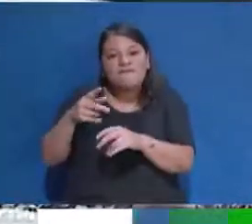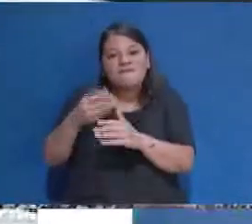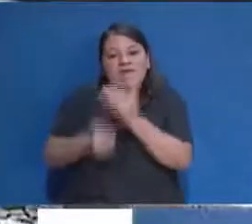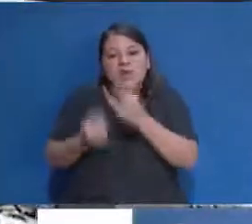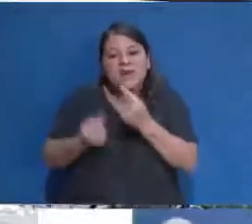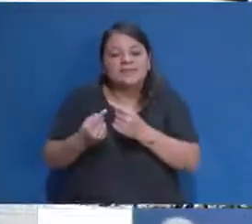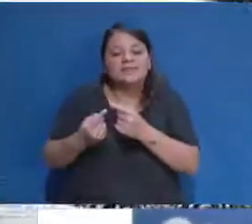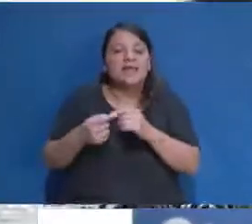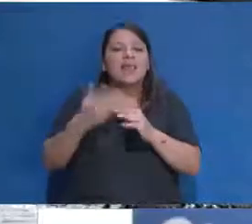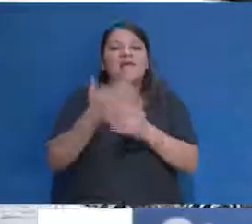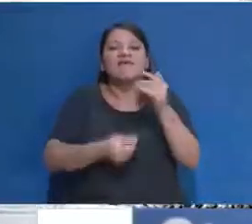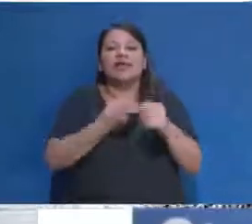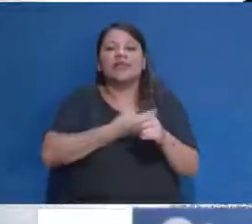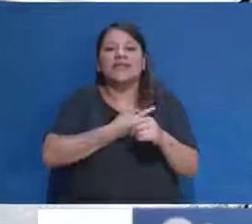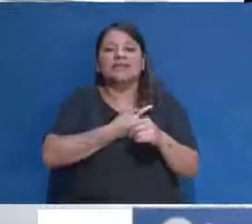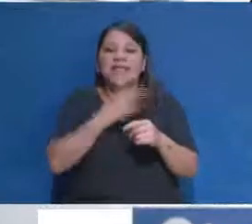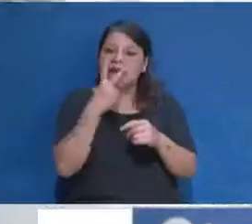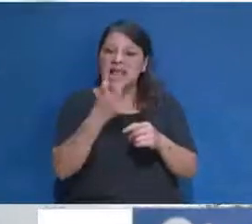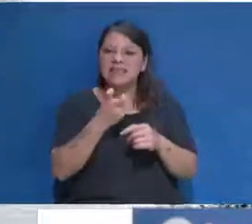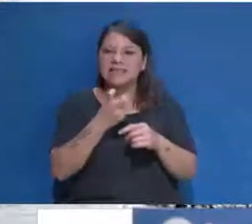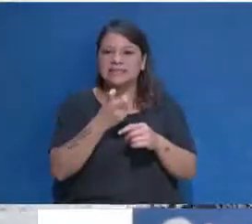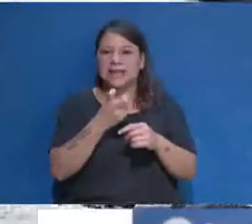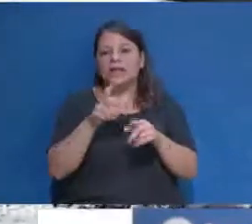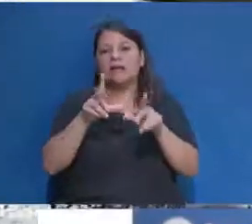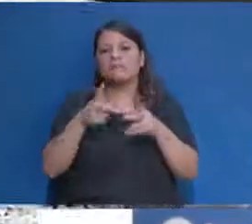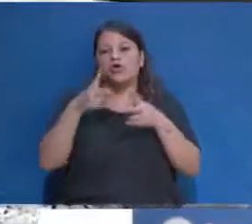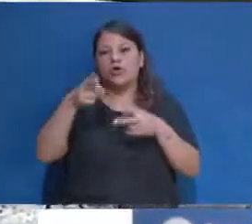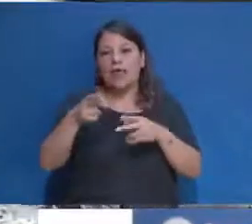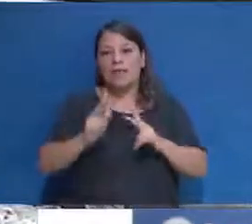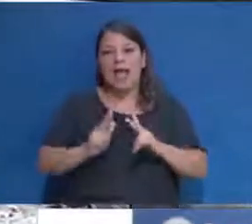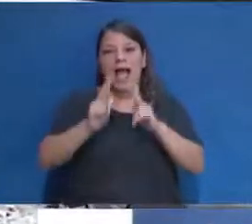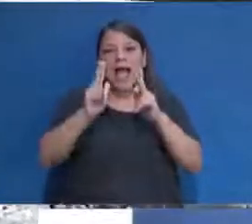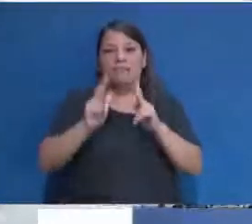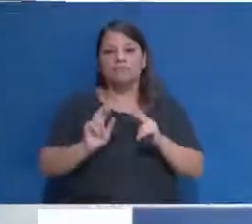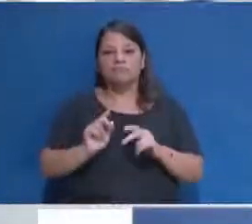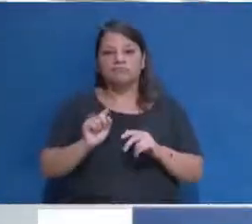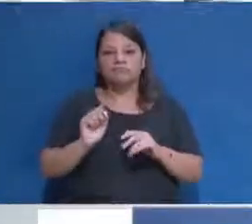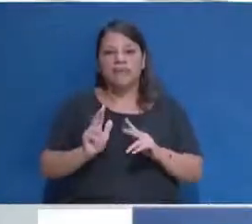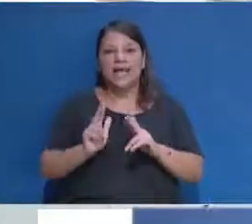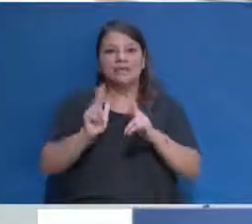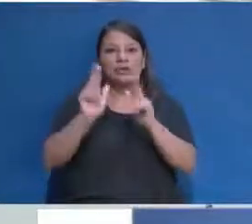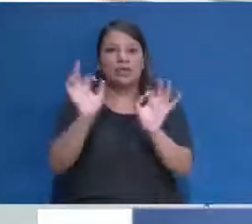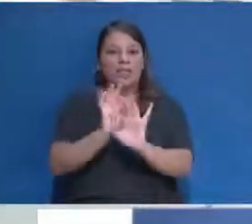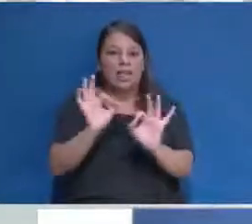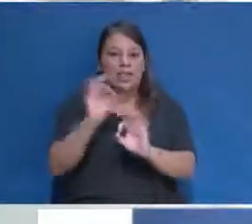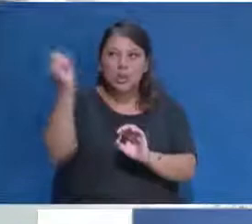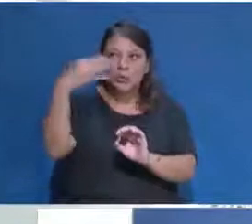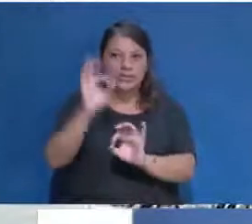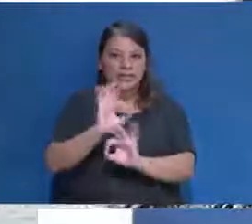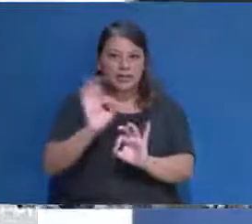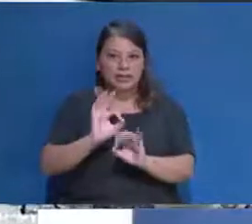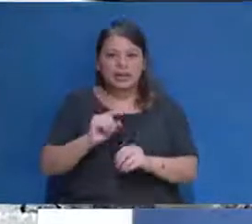también el corte del suministro eléctrico del edificio para que no utilizaran ascensor ni luces de nada que estuviesen en los pasillos